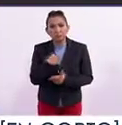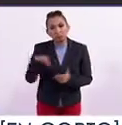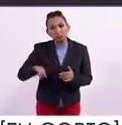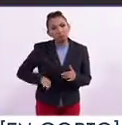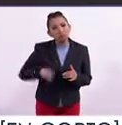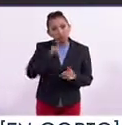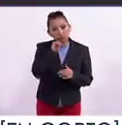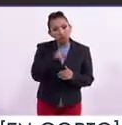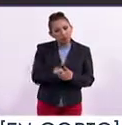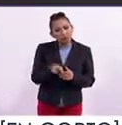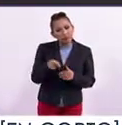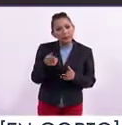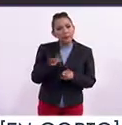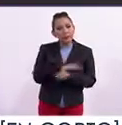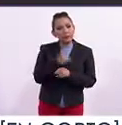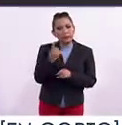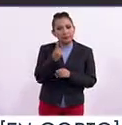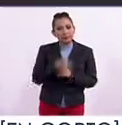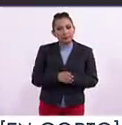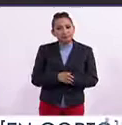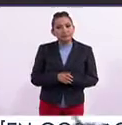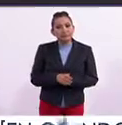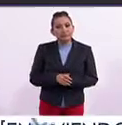por el